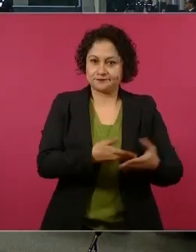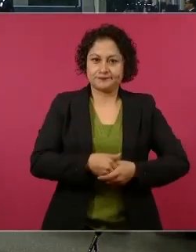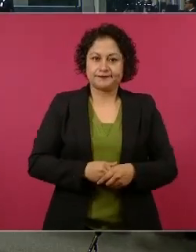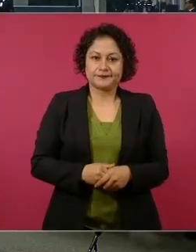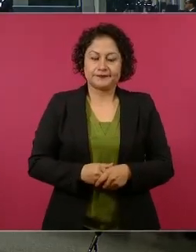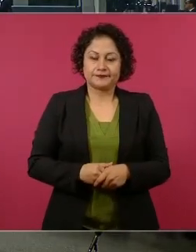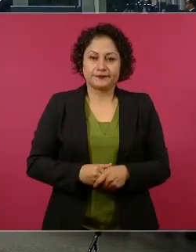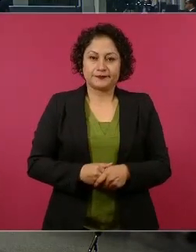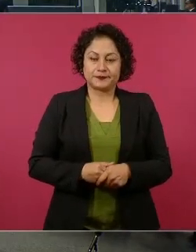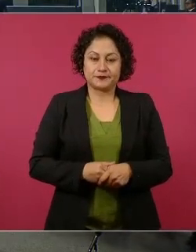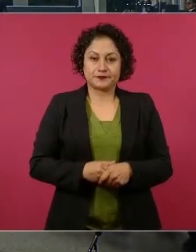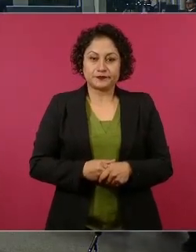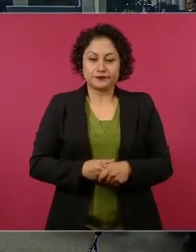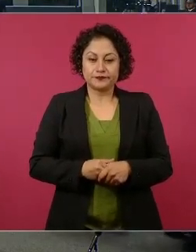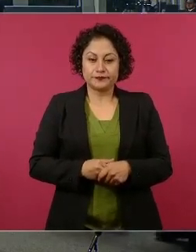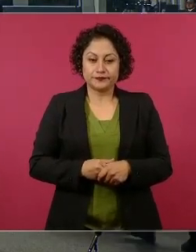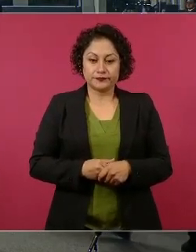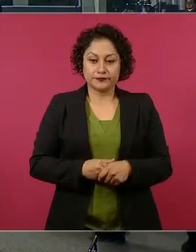gracias.